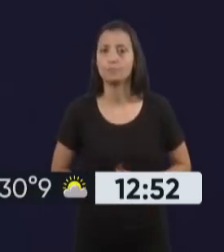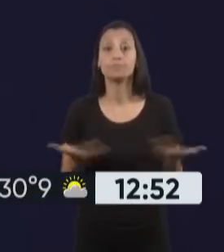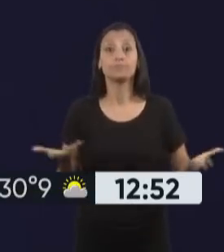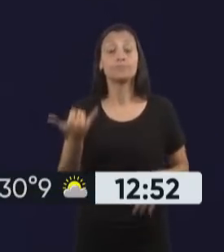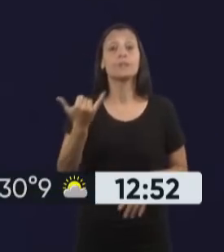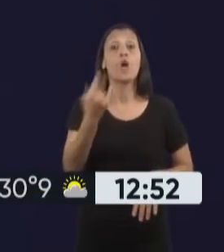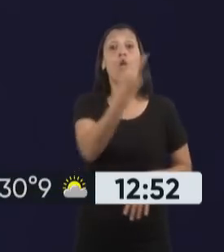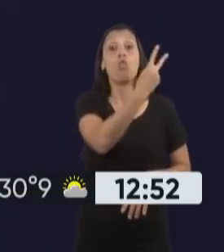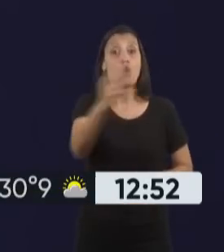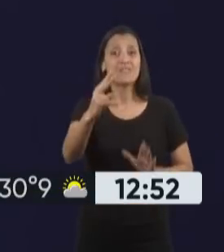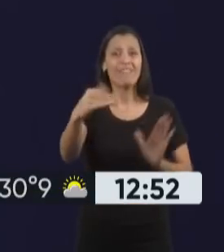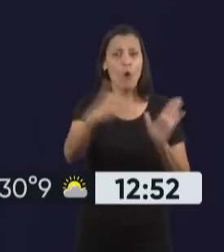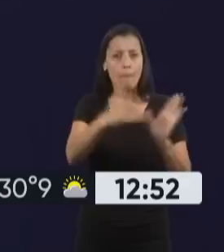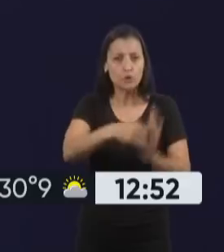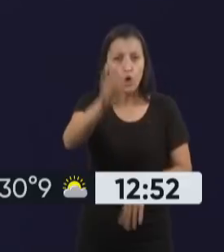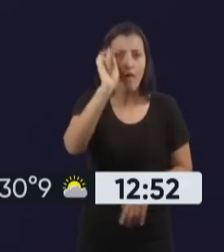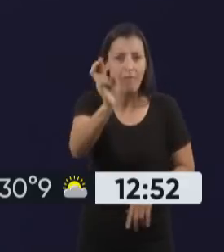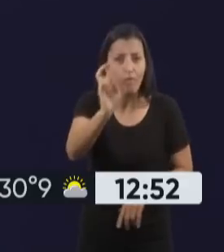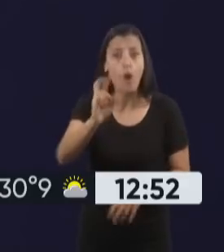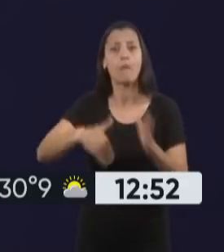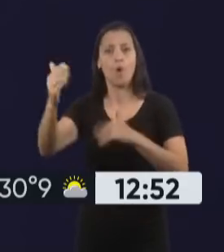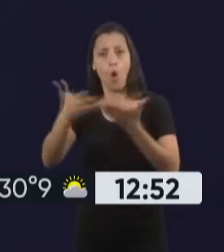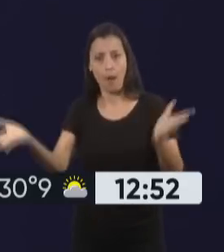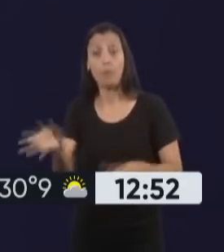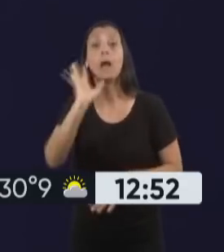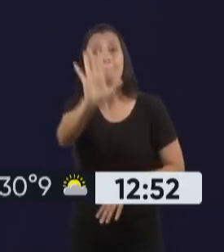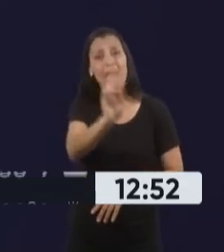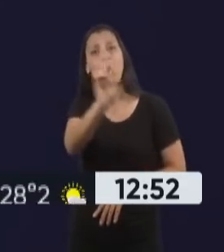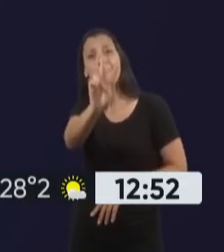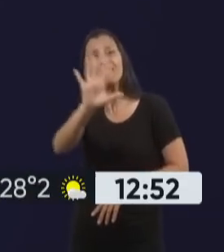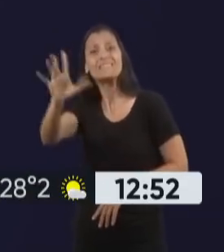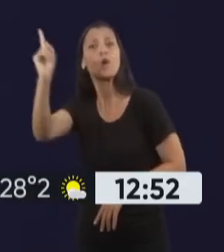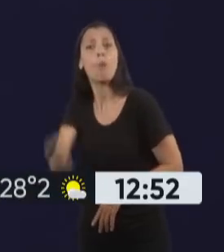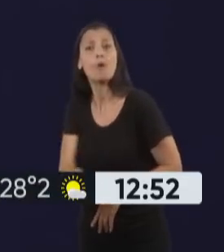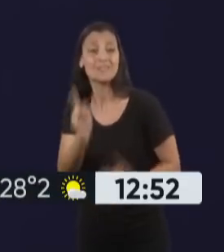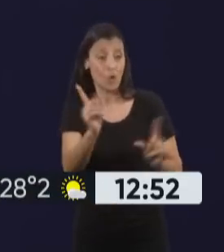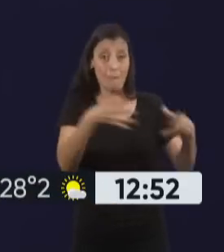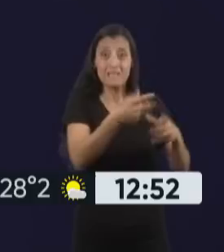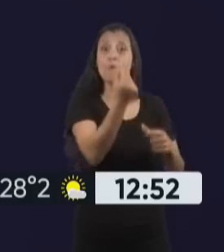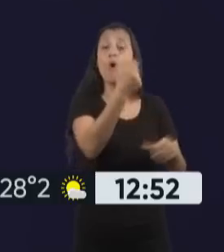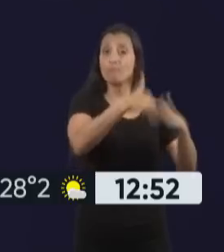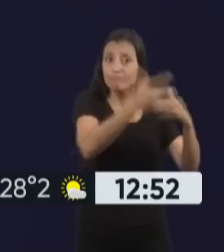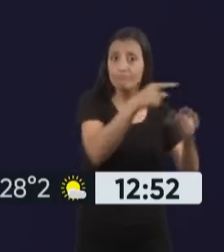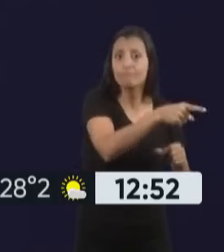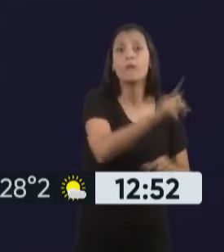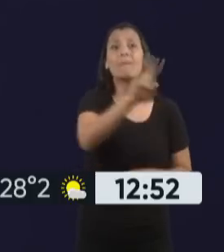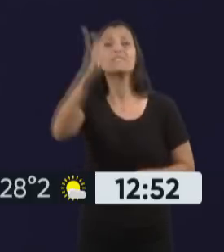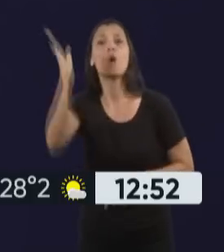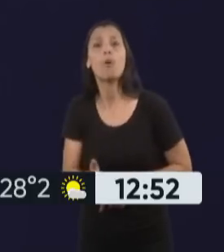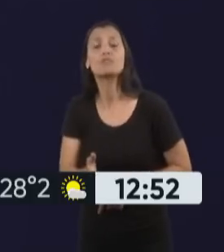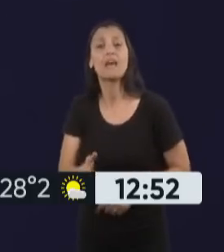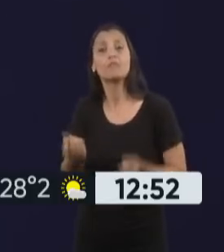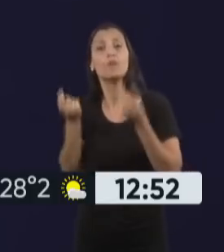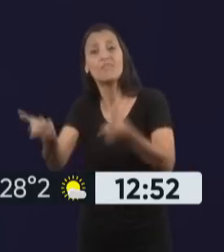Hubo 200 millones de dólares destinados a obras. El 25% de esas obras se asignaron a Tigre